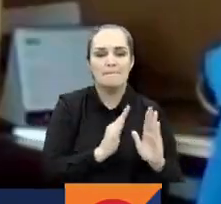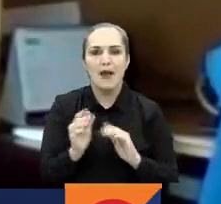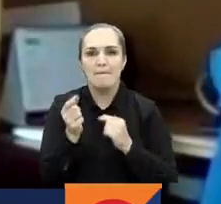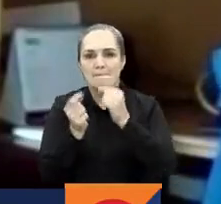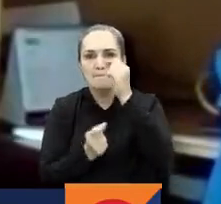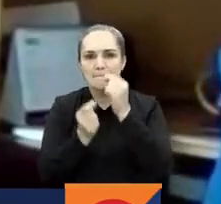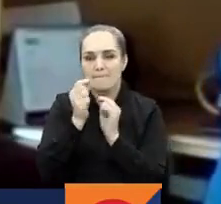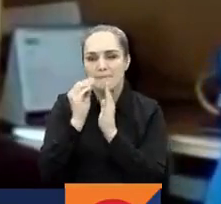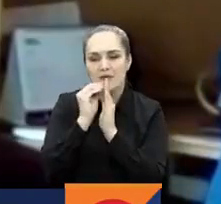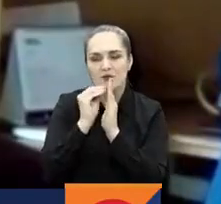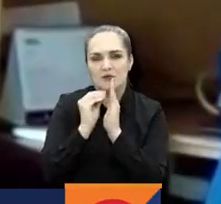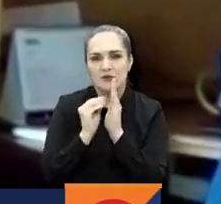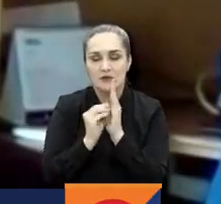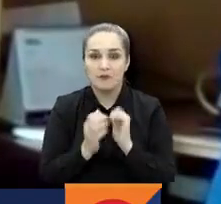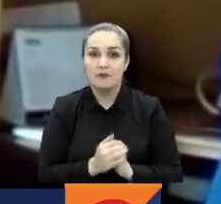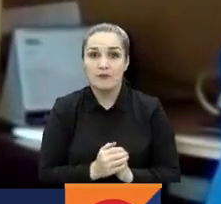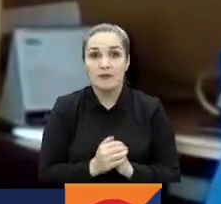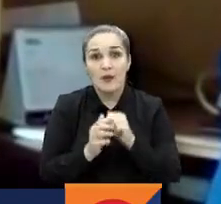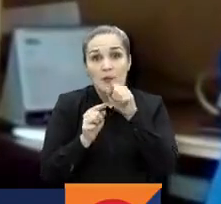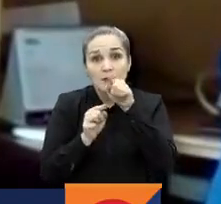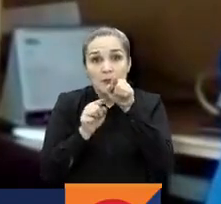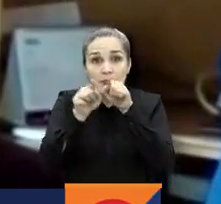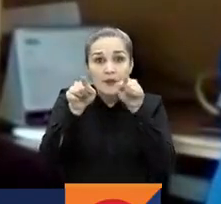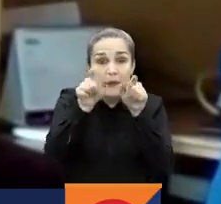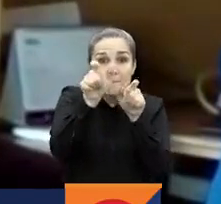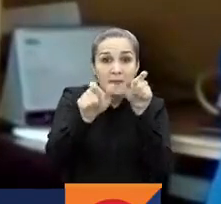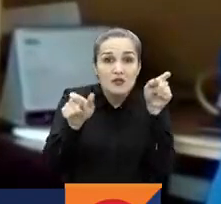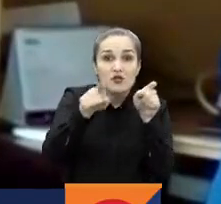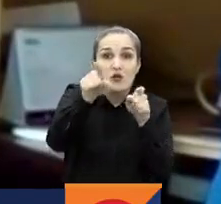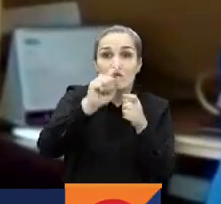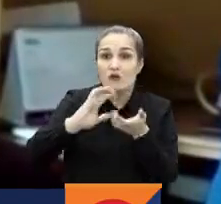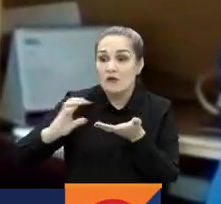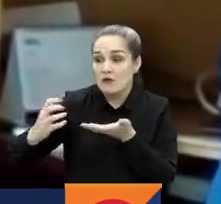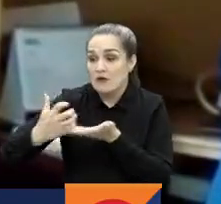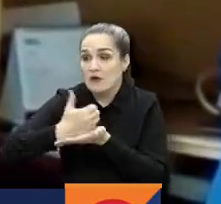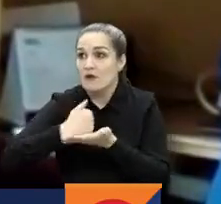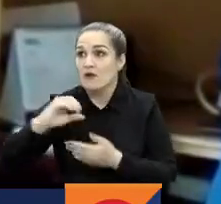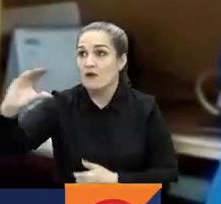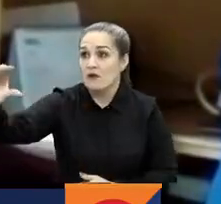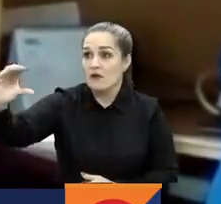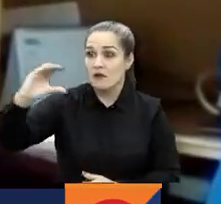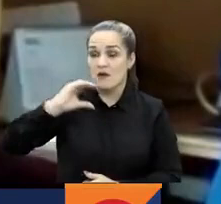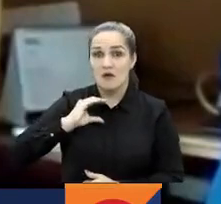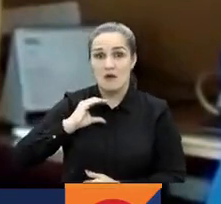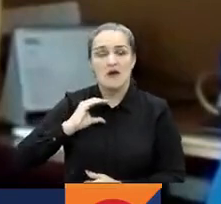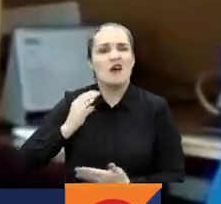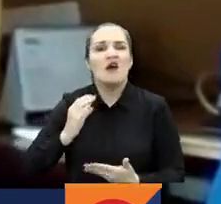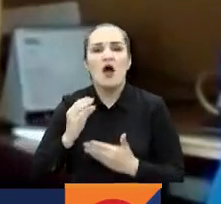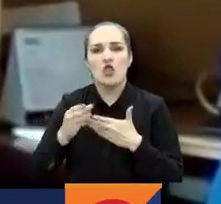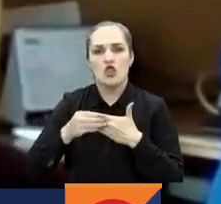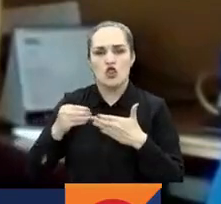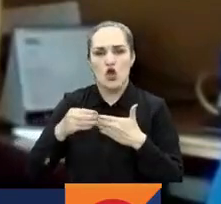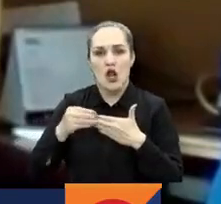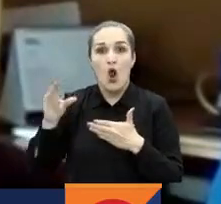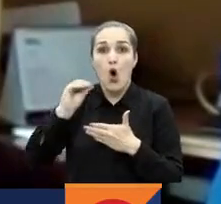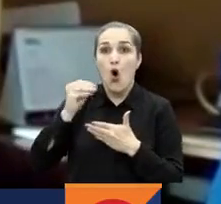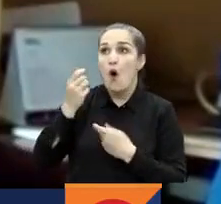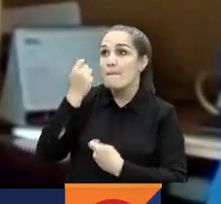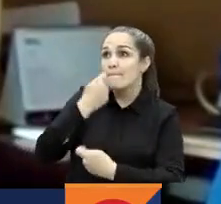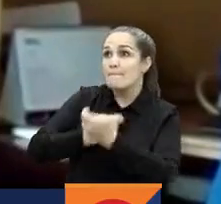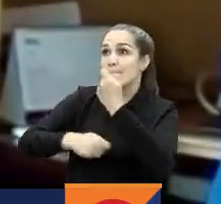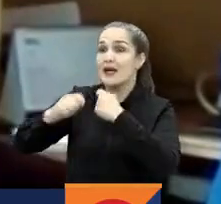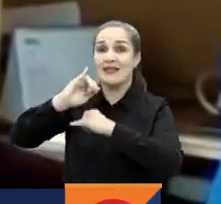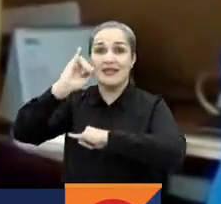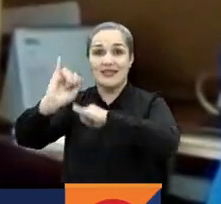Las personas que generan de alguna manera ingresos en dólares, aquellos, por ejemplo, los exportadores, tienen una cobertura natural